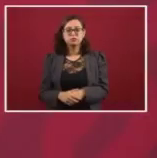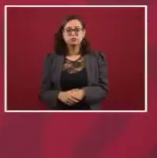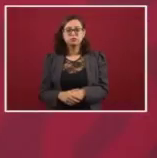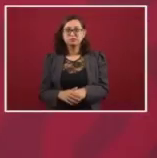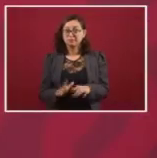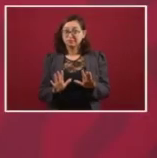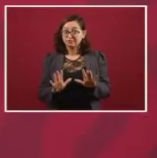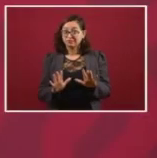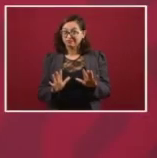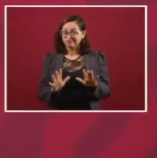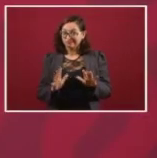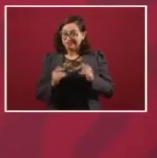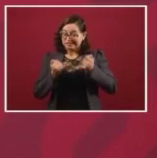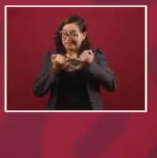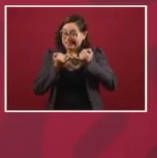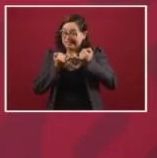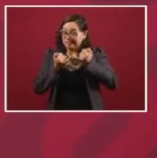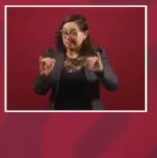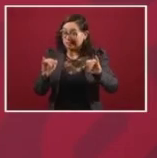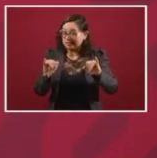viene la independencia,